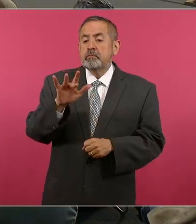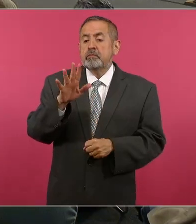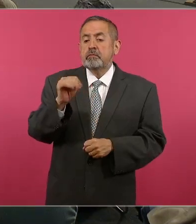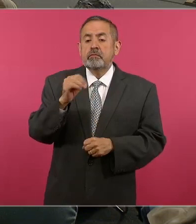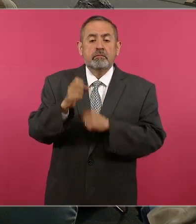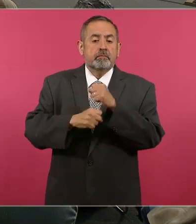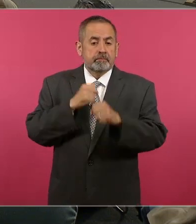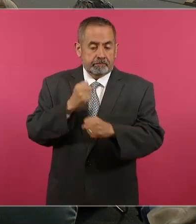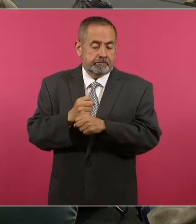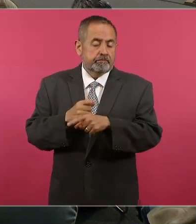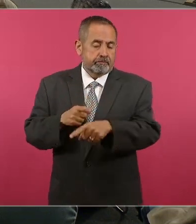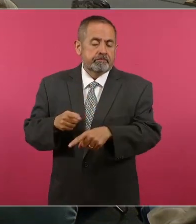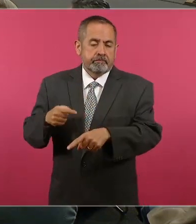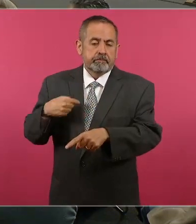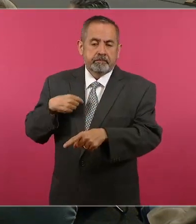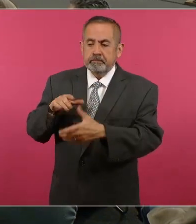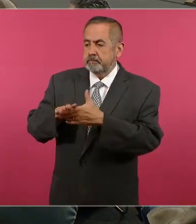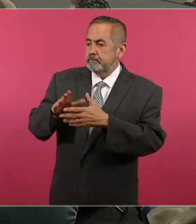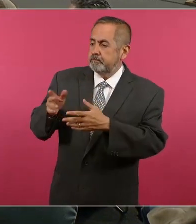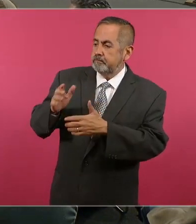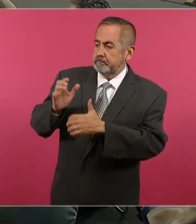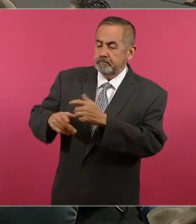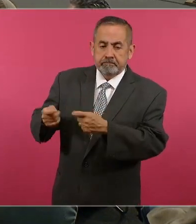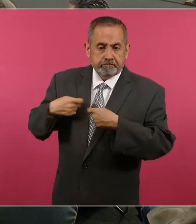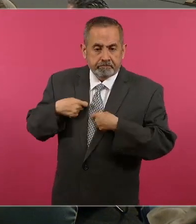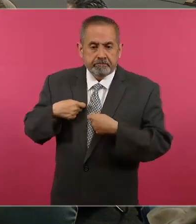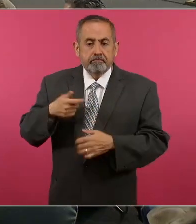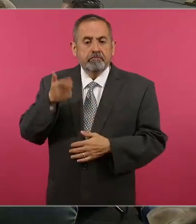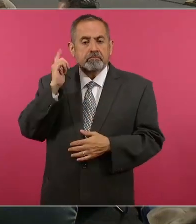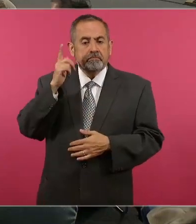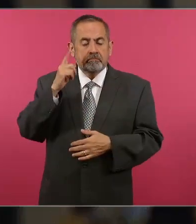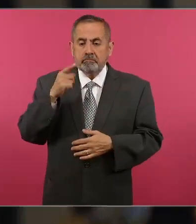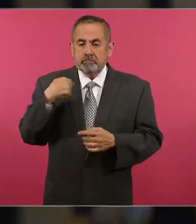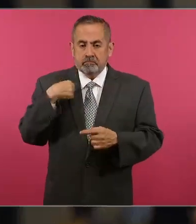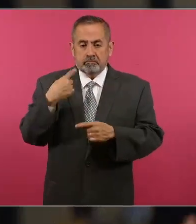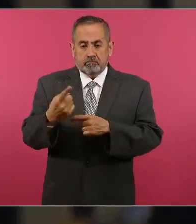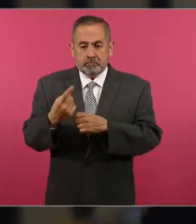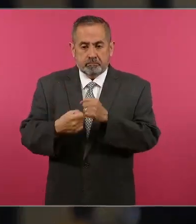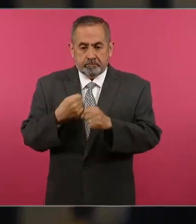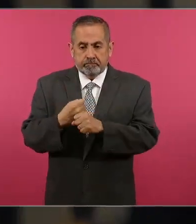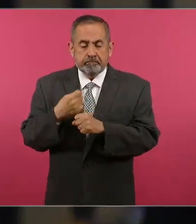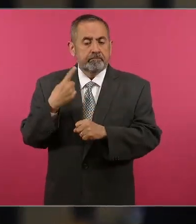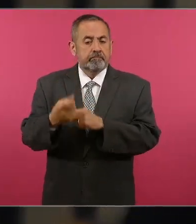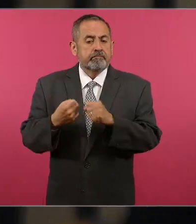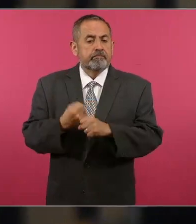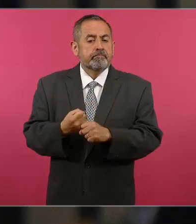marido. Ojalá venga, como cada año.